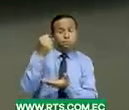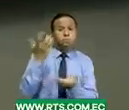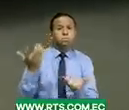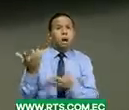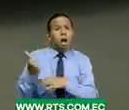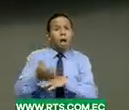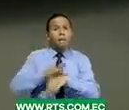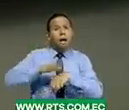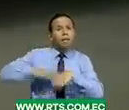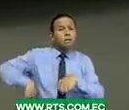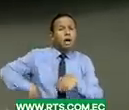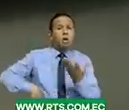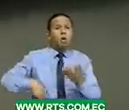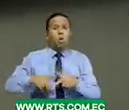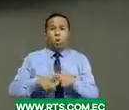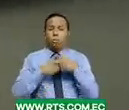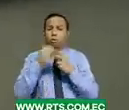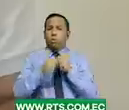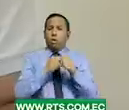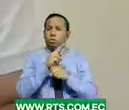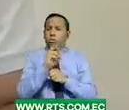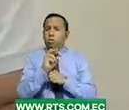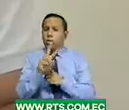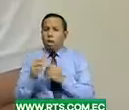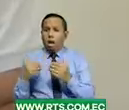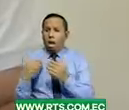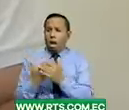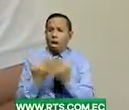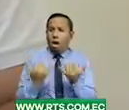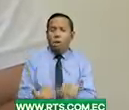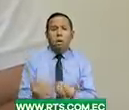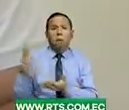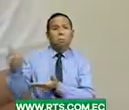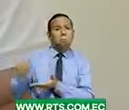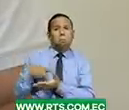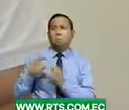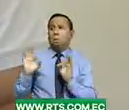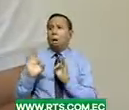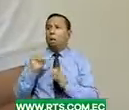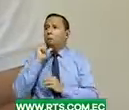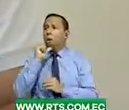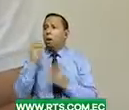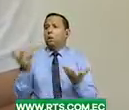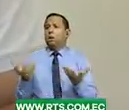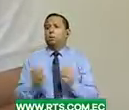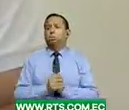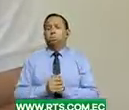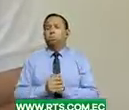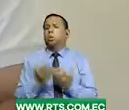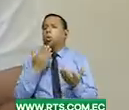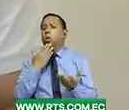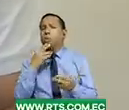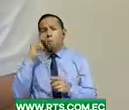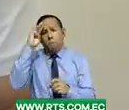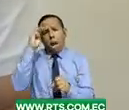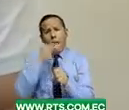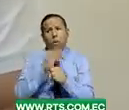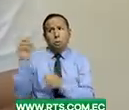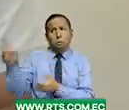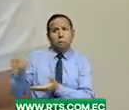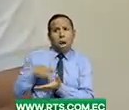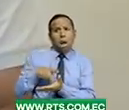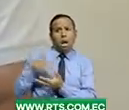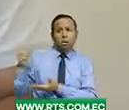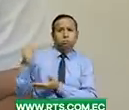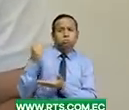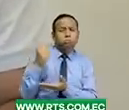a inicios del 2023 hasta la presente fecha. Estamos a la espera del mes de mayo, que todavía no llega, para poder